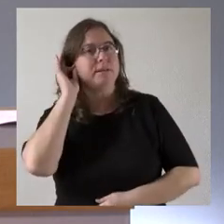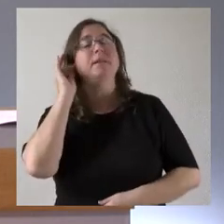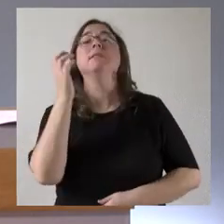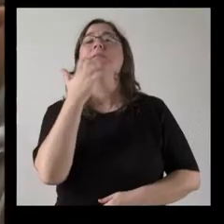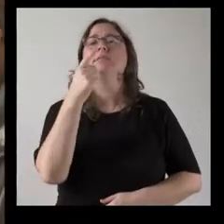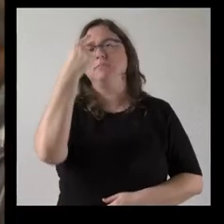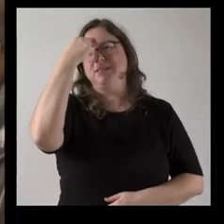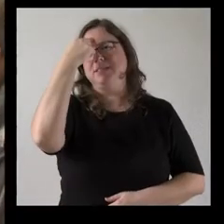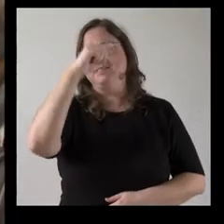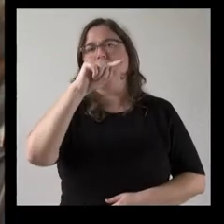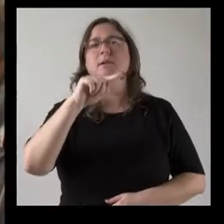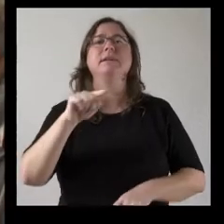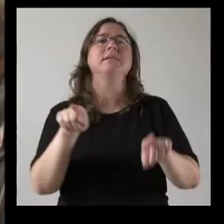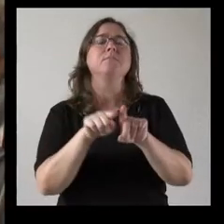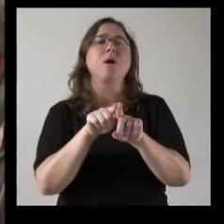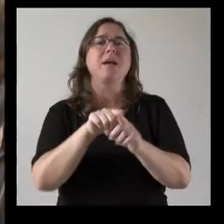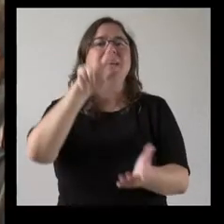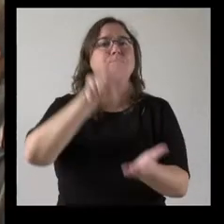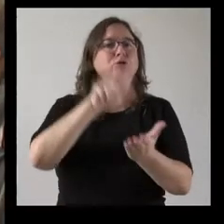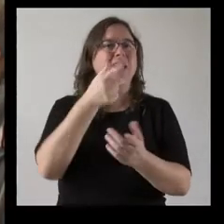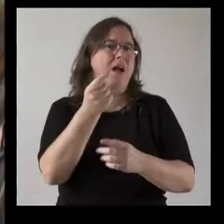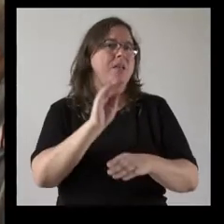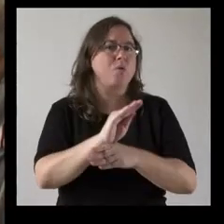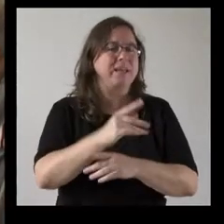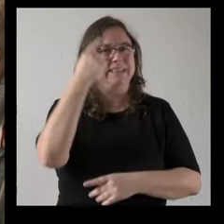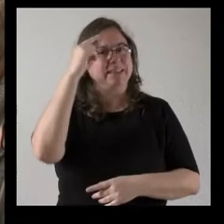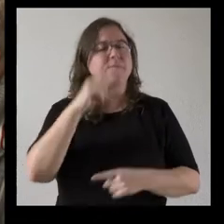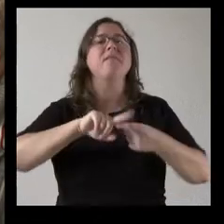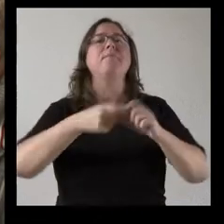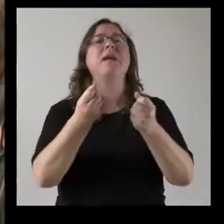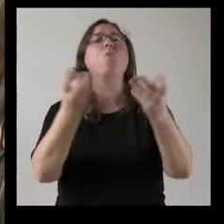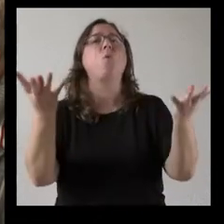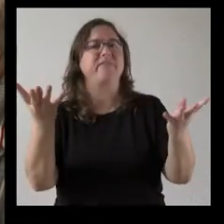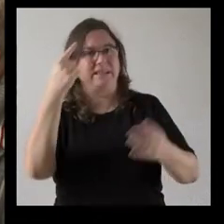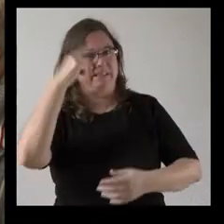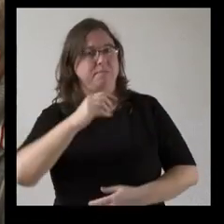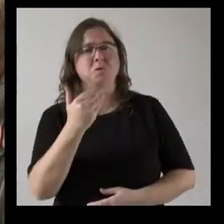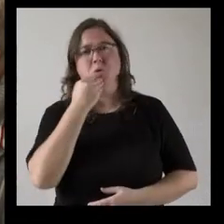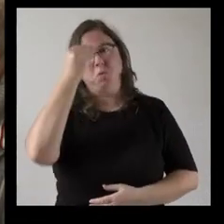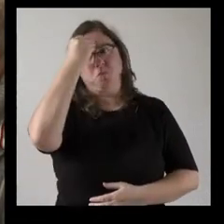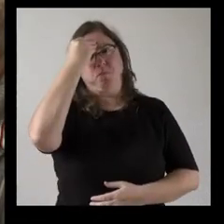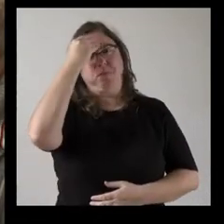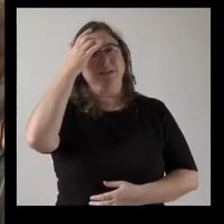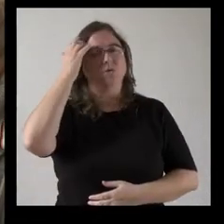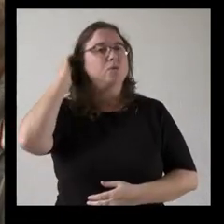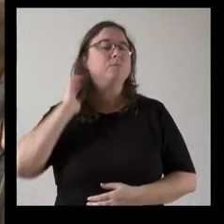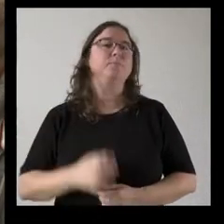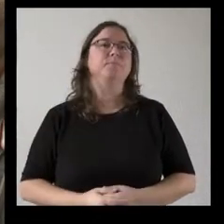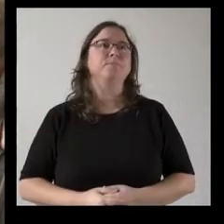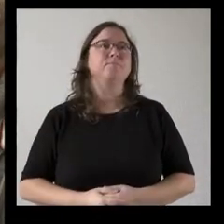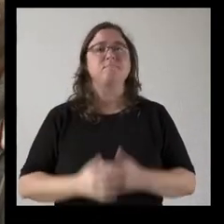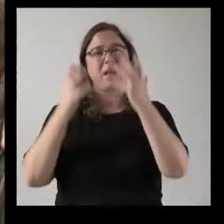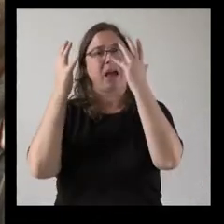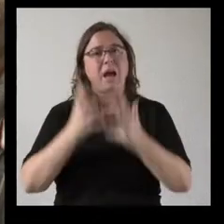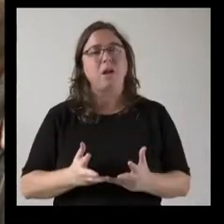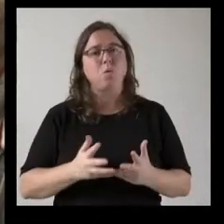una estimación sobre las ayudas hipotecarias de A cuántas familias podrían llegar porque me imagino que que la el cálculo